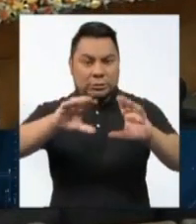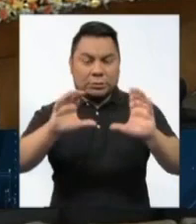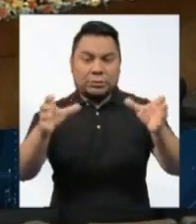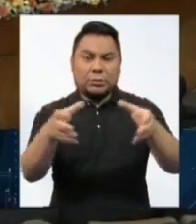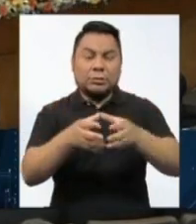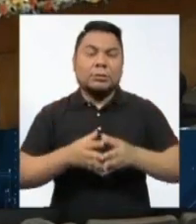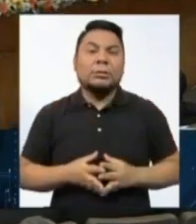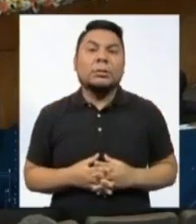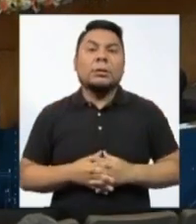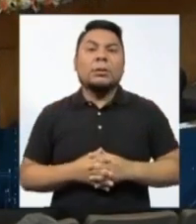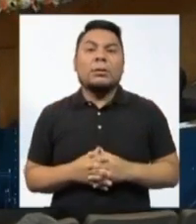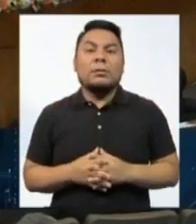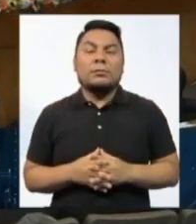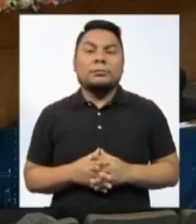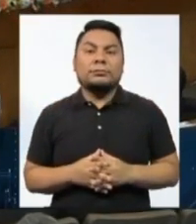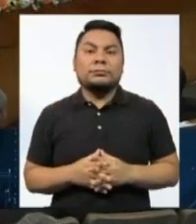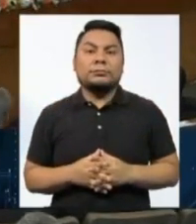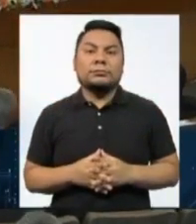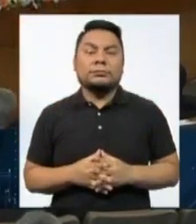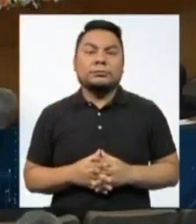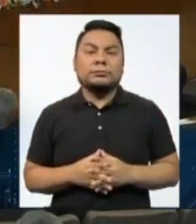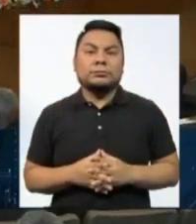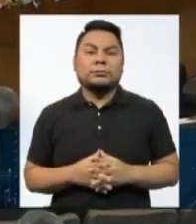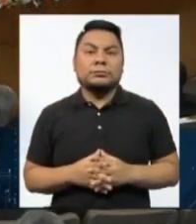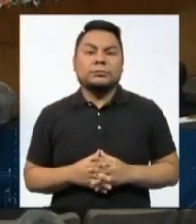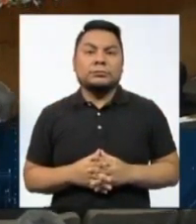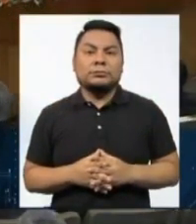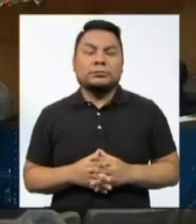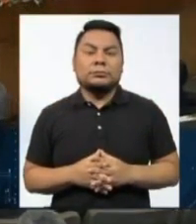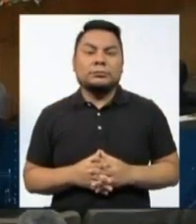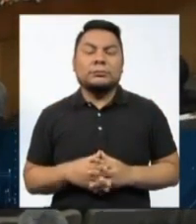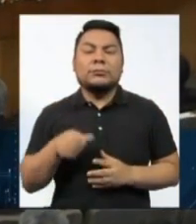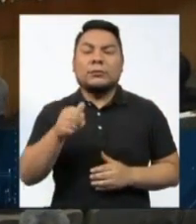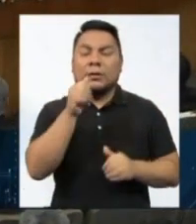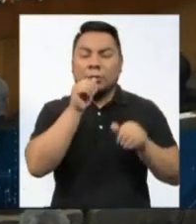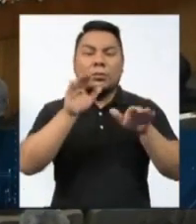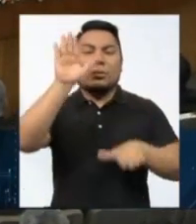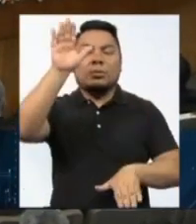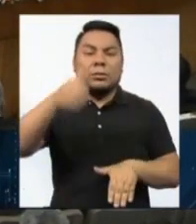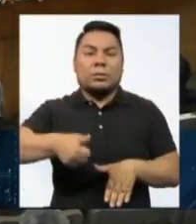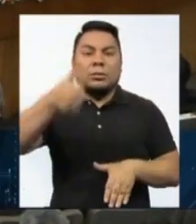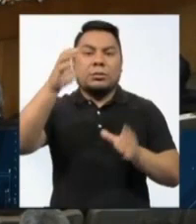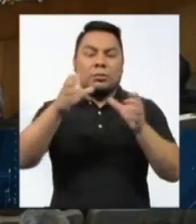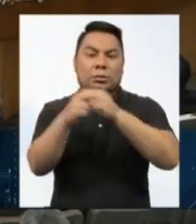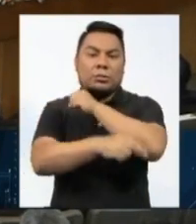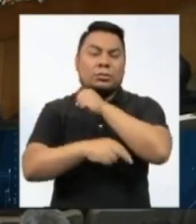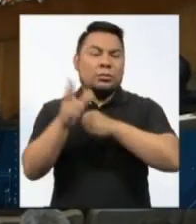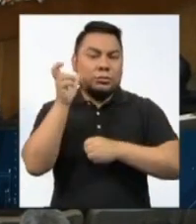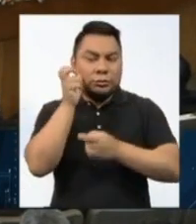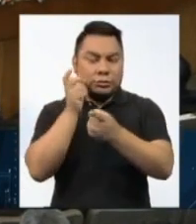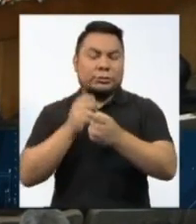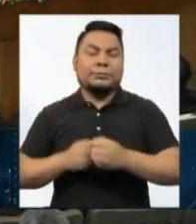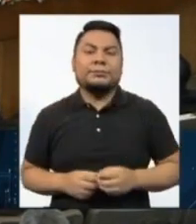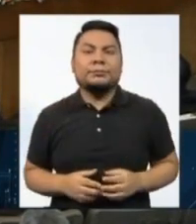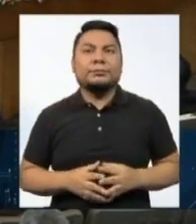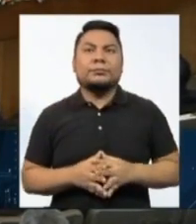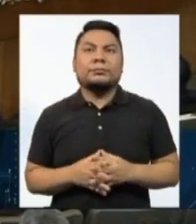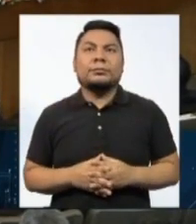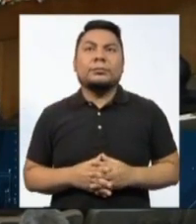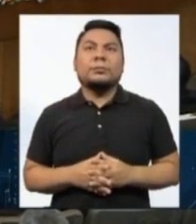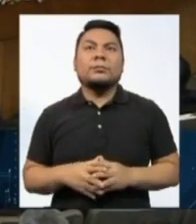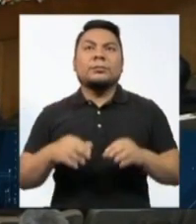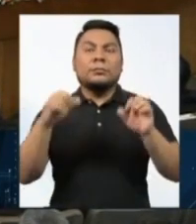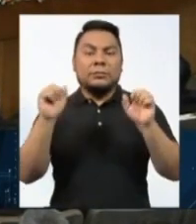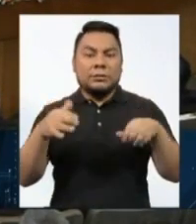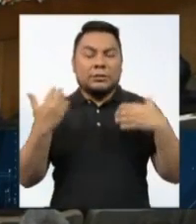República, Martín Vizcarra, desde el Colegio de Ingenieros del Perú, en la juramentación de directivos del Consejo Nacional. Vamos a escucharlo. Hemos